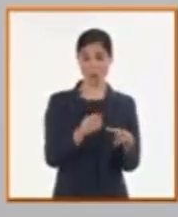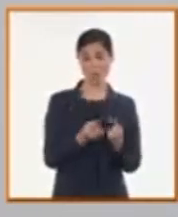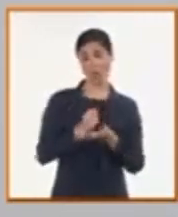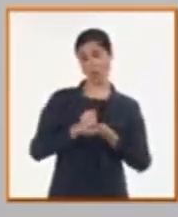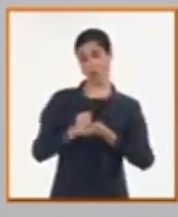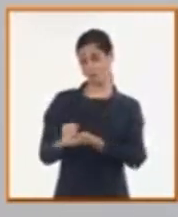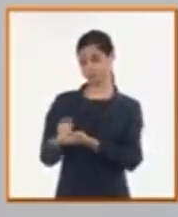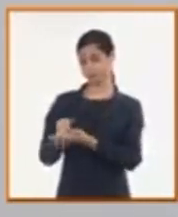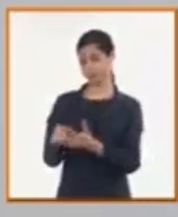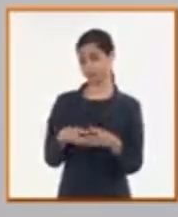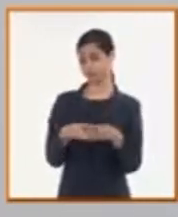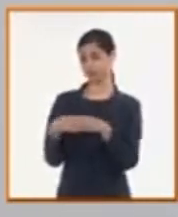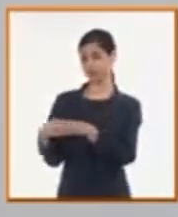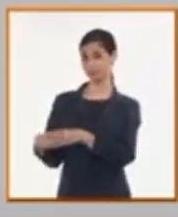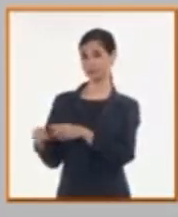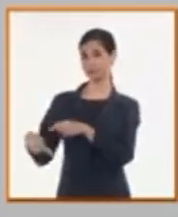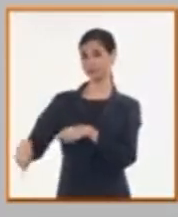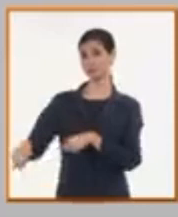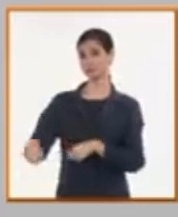de nivel grupo táctico,